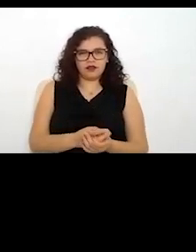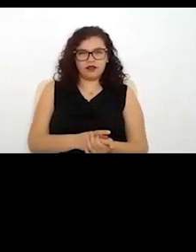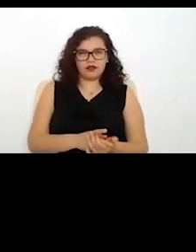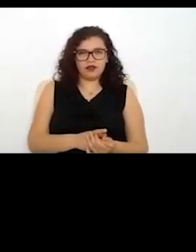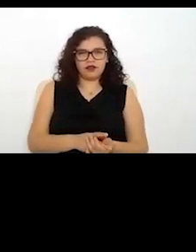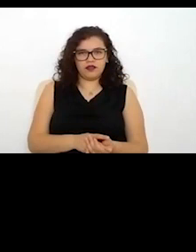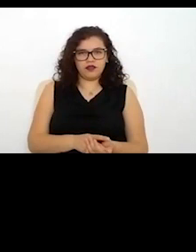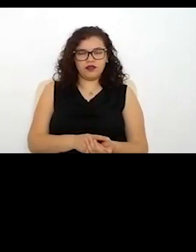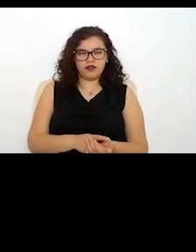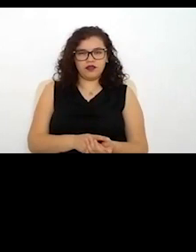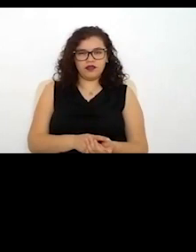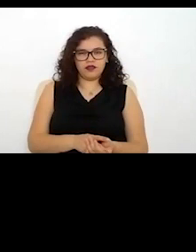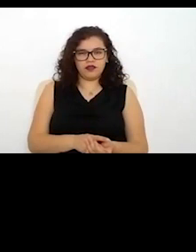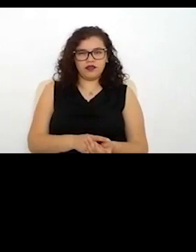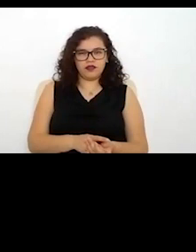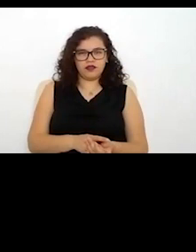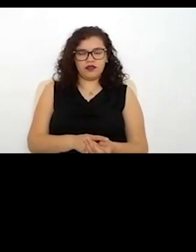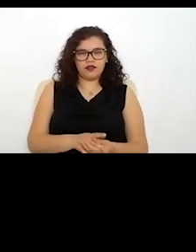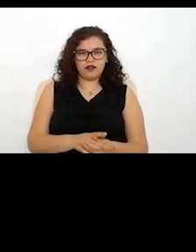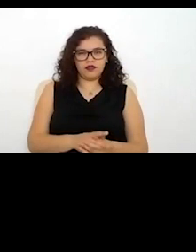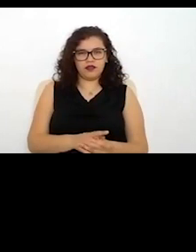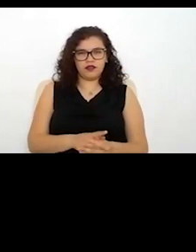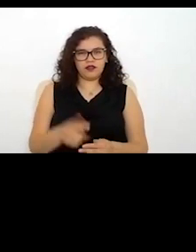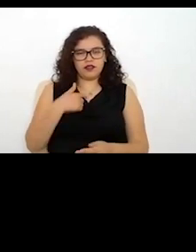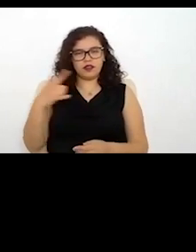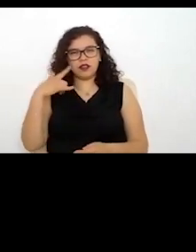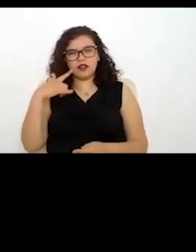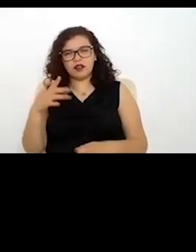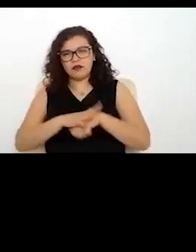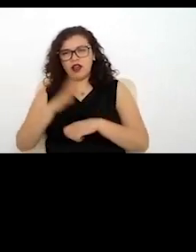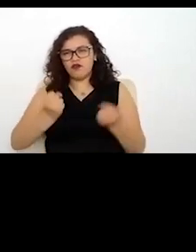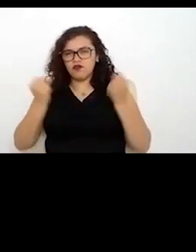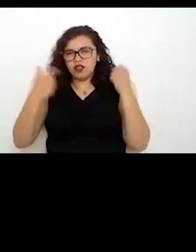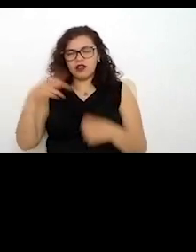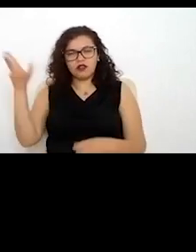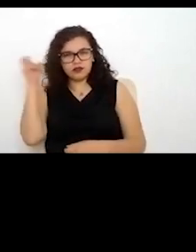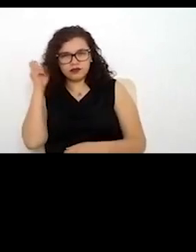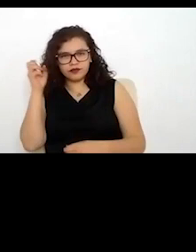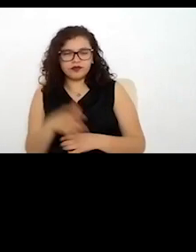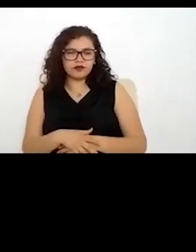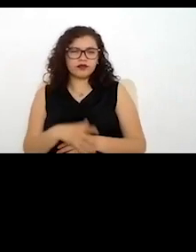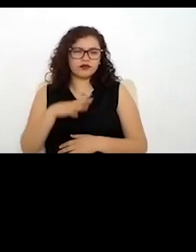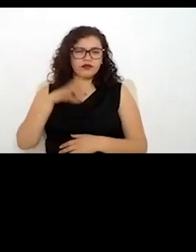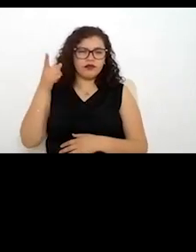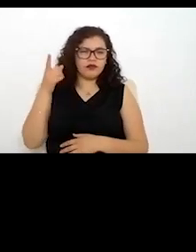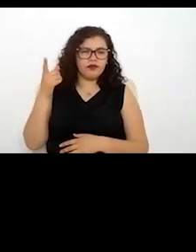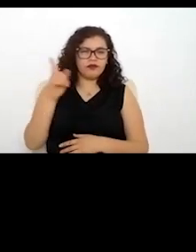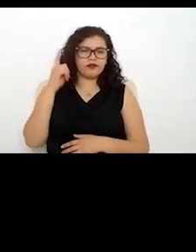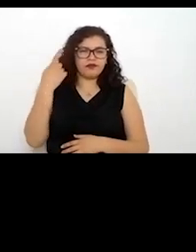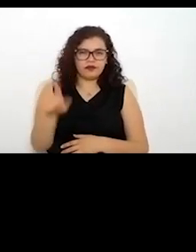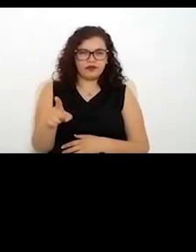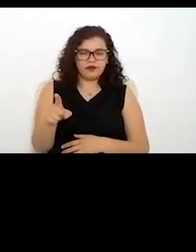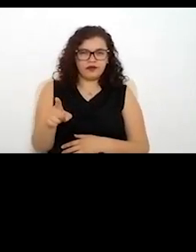bien? Bueno, voy a intentar hablar un poco más fuerte. Son disposiciones de las